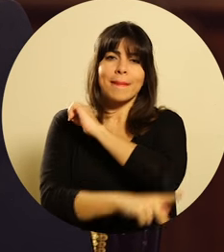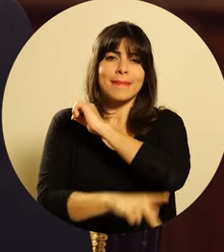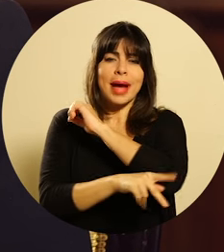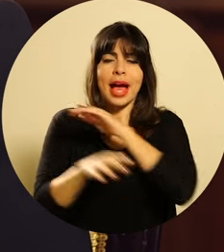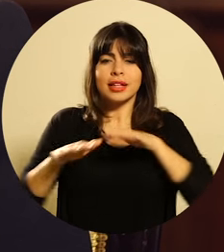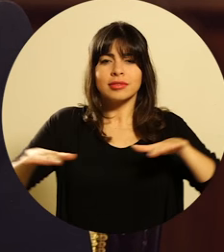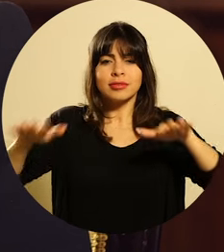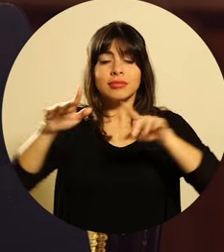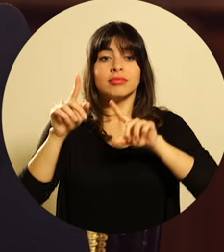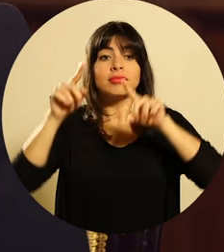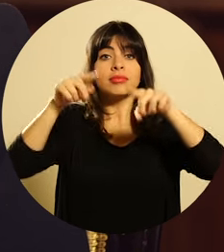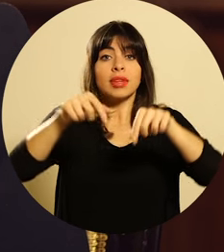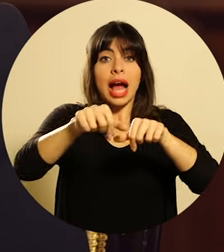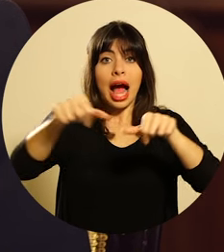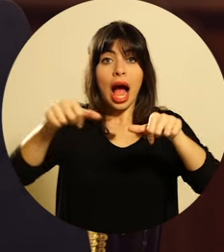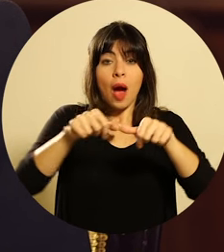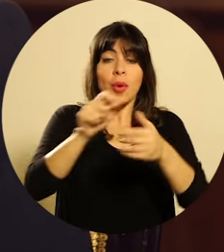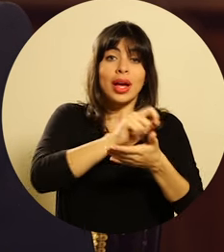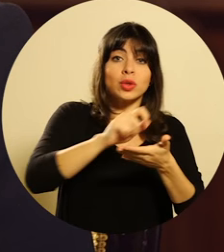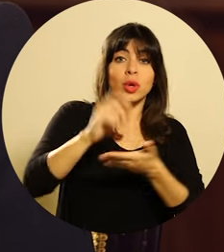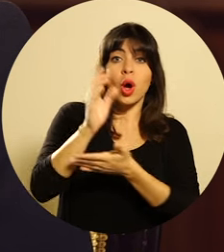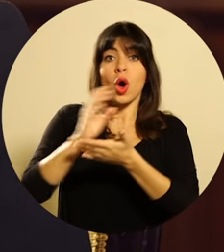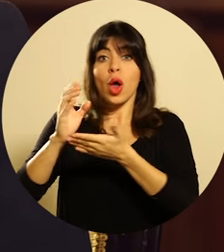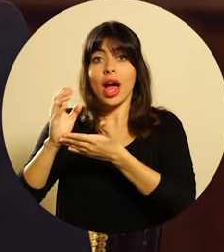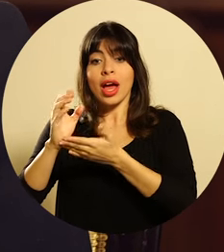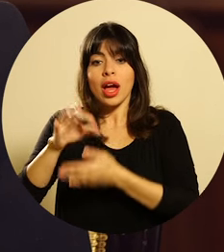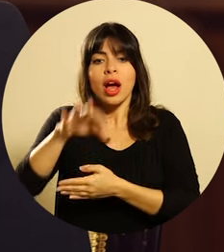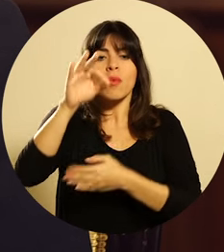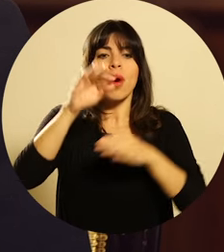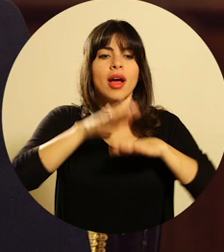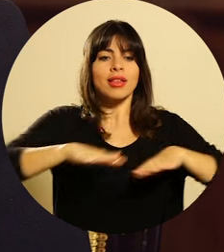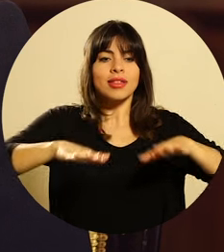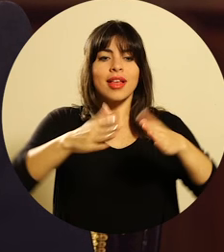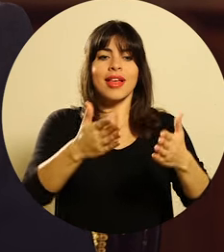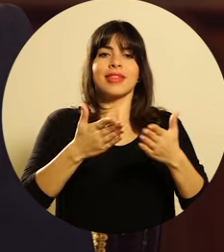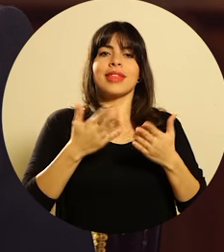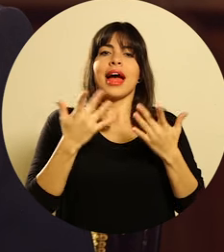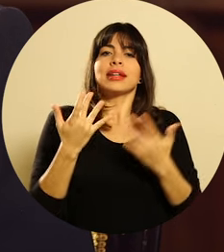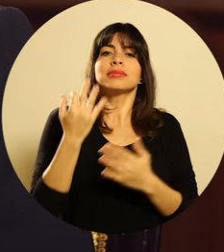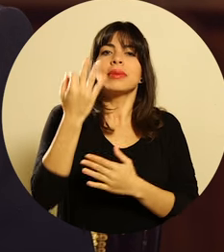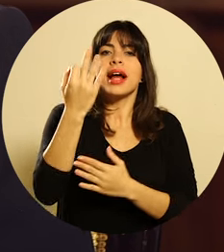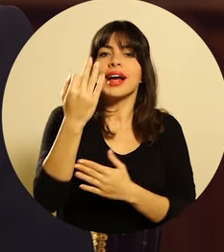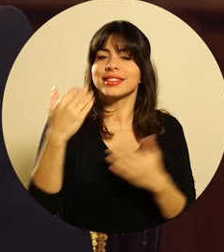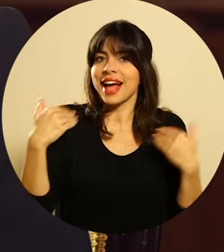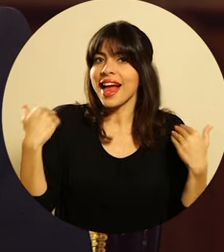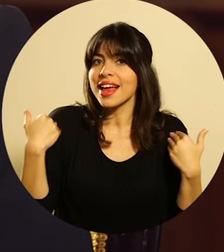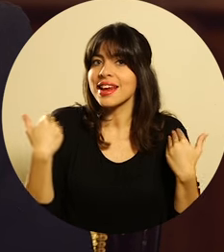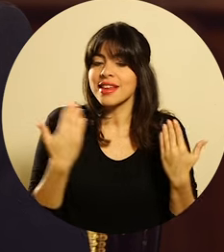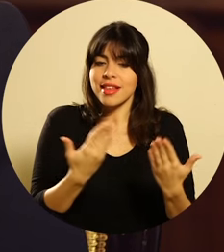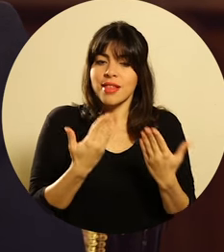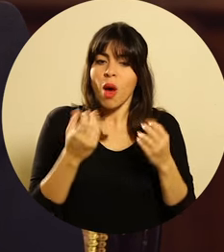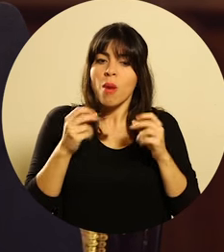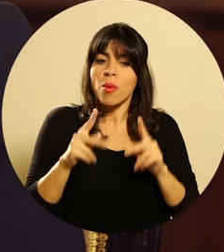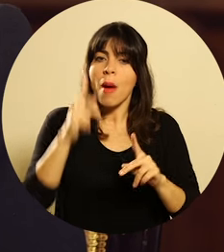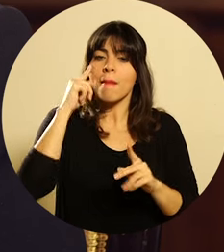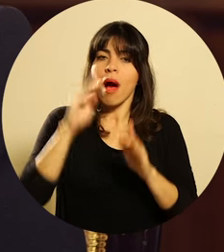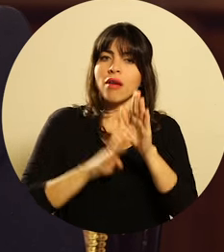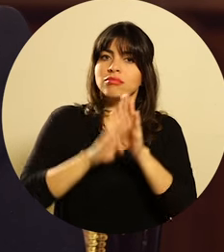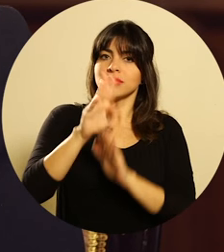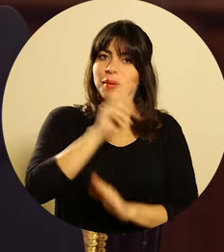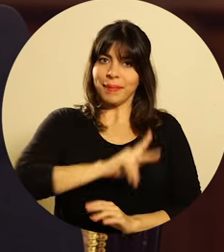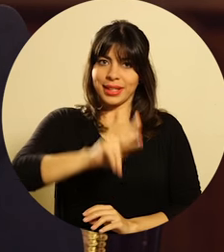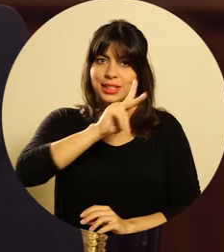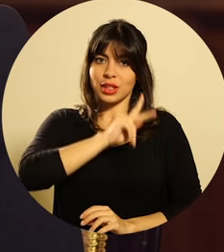país encuentren en las aulas de las escuelas y los colegios espacios de esperanza, de alegría, de oportunidad para